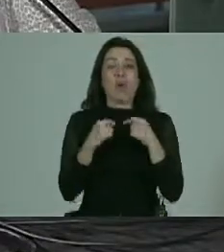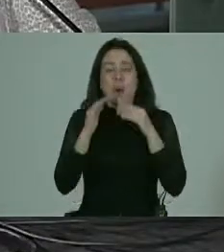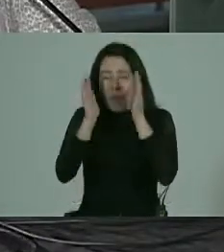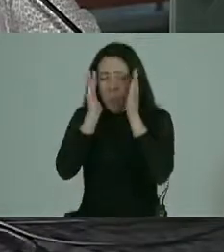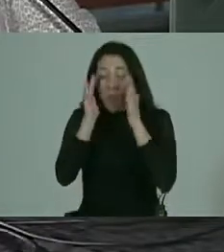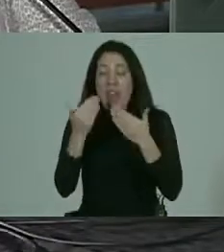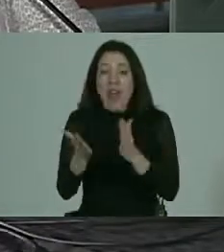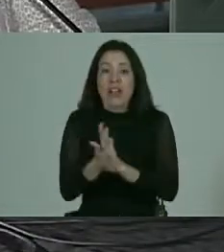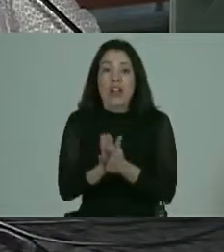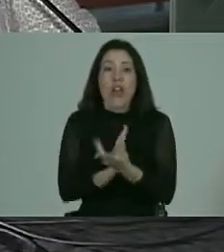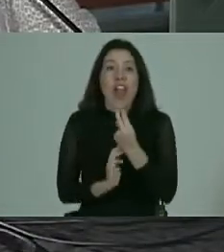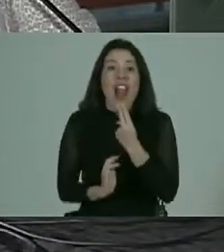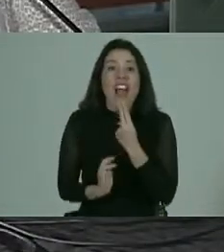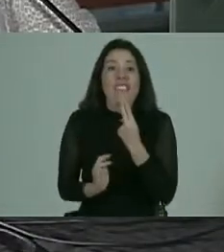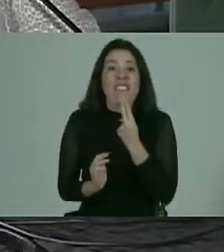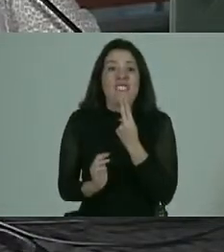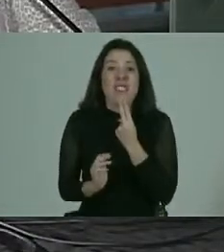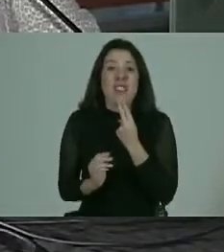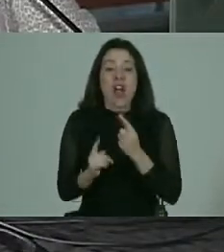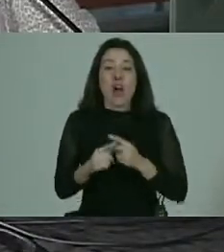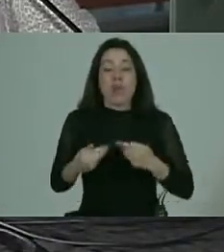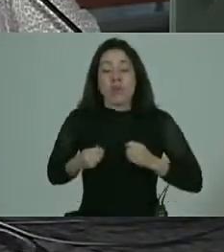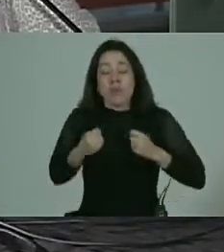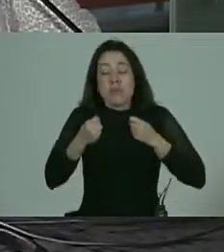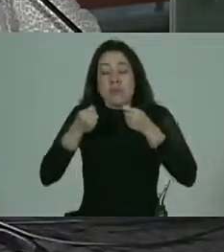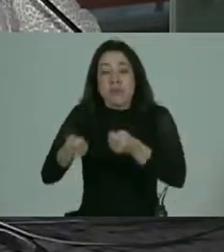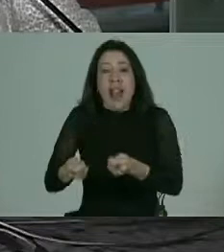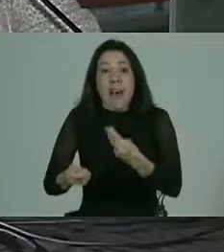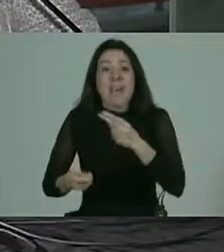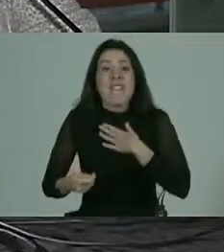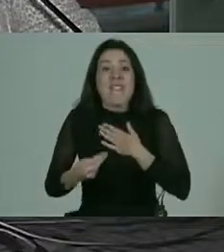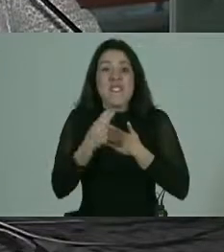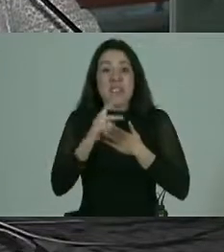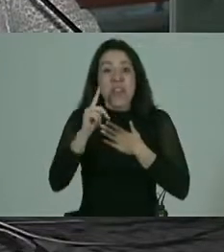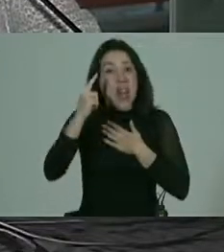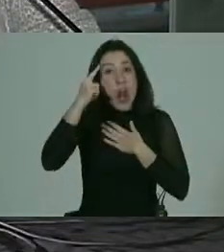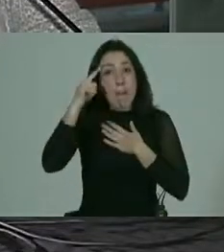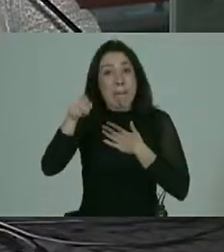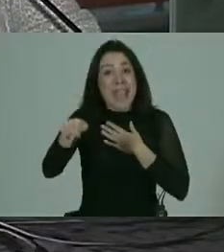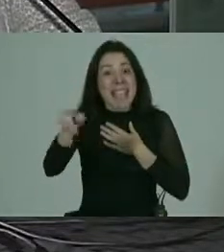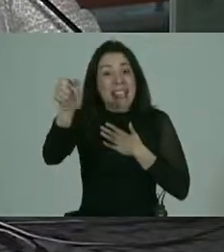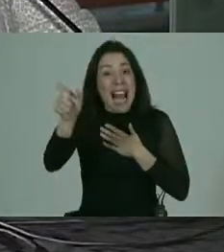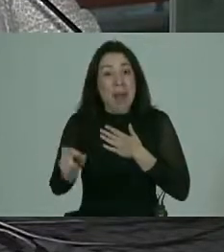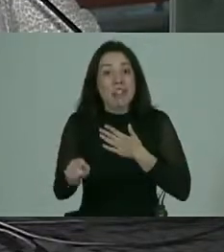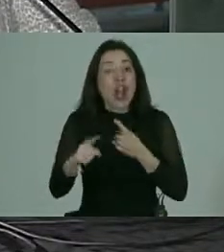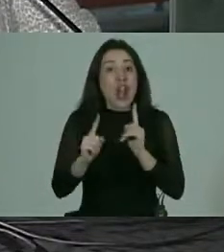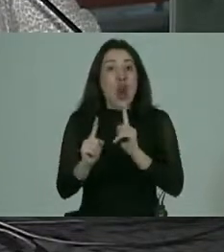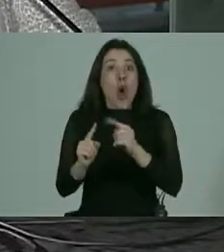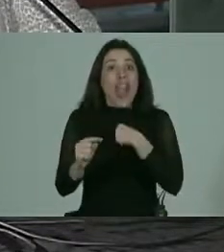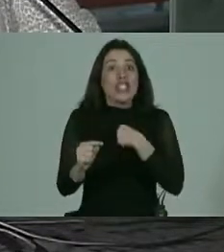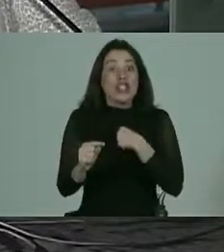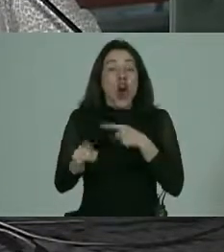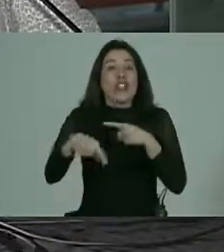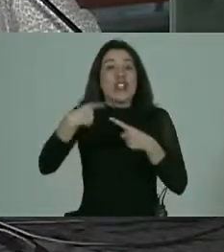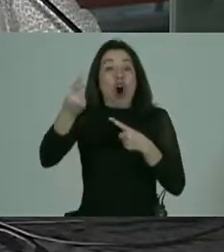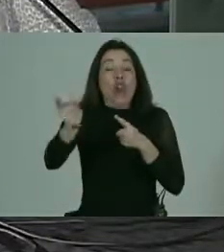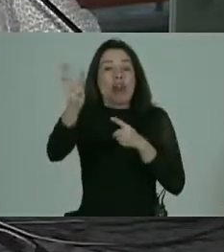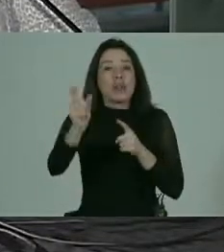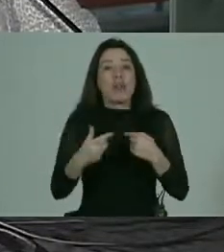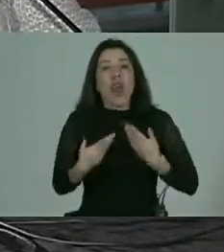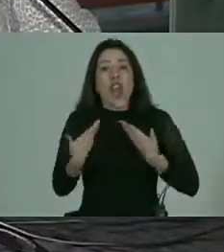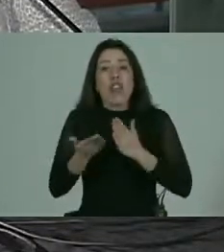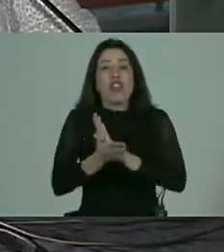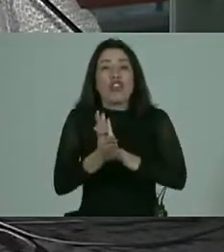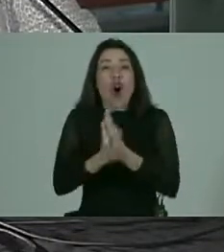es como si estuvieras viviendo en la proyección de su propia vida no debe pensar que el otro es un otro sino que dedicó su vida